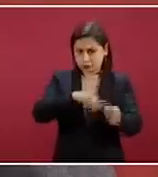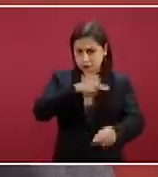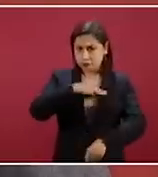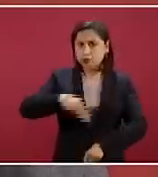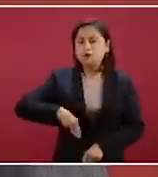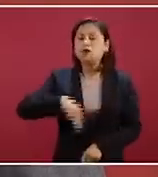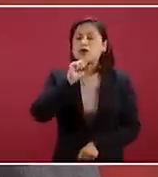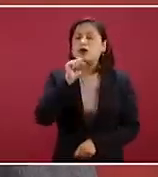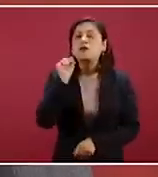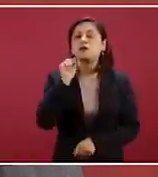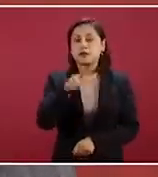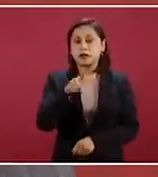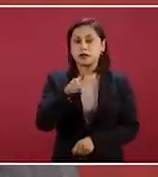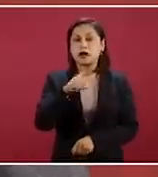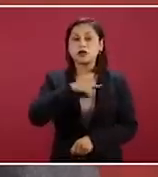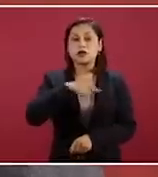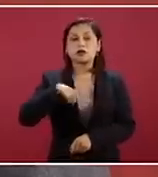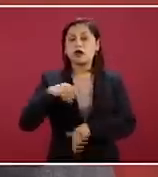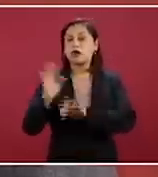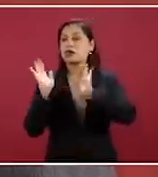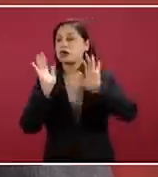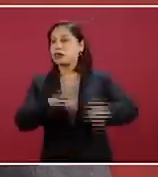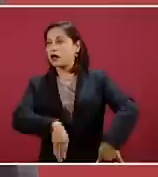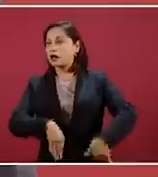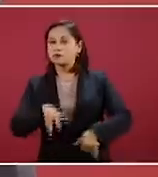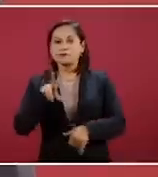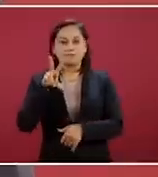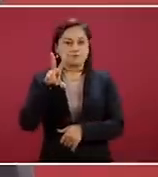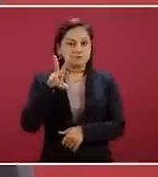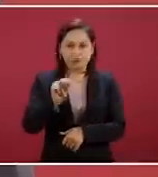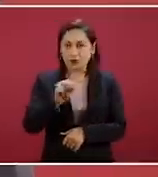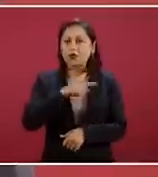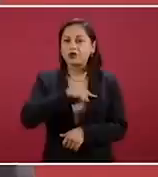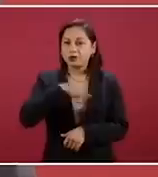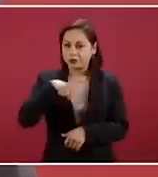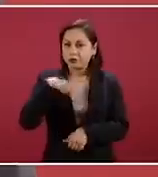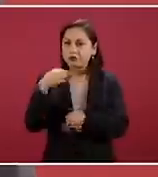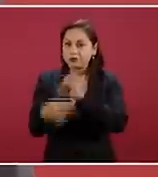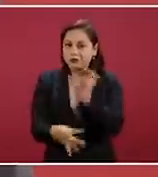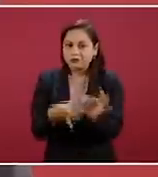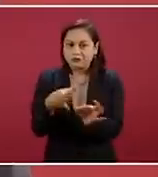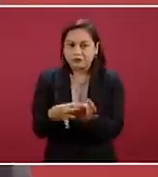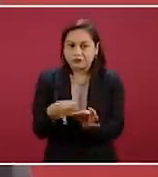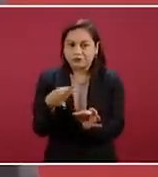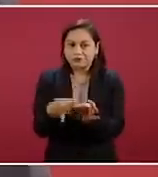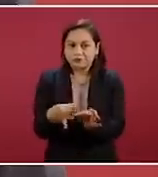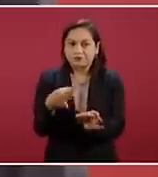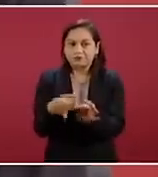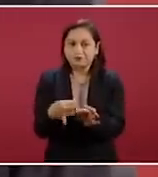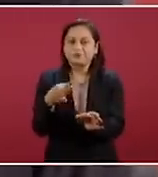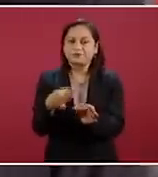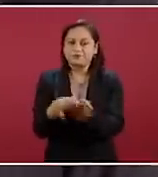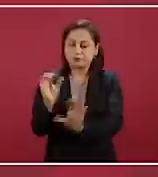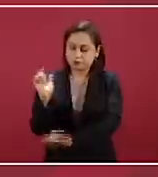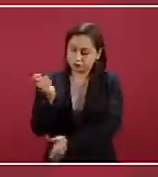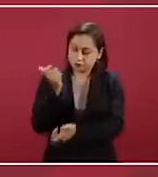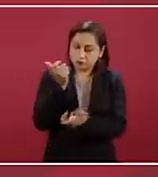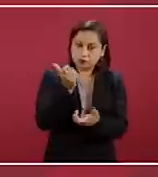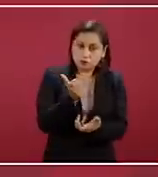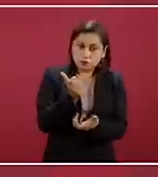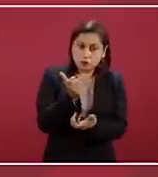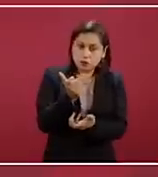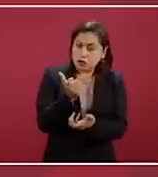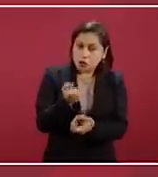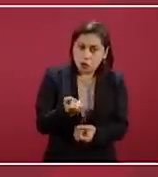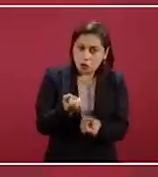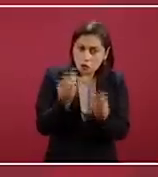No hemos dejado de cumplir entregando la cantidad que legalmente le